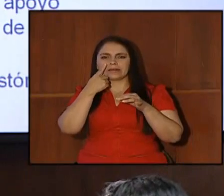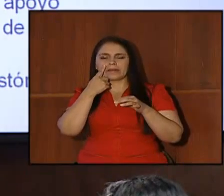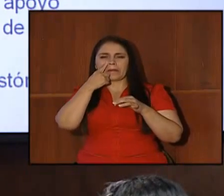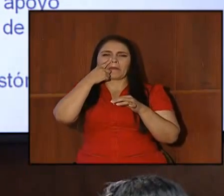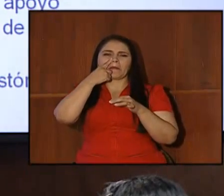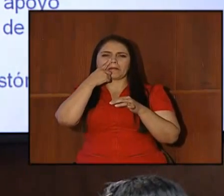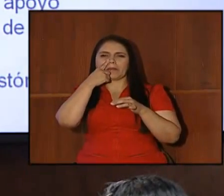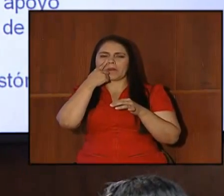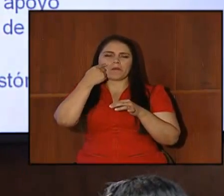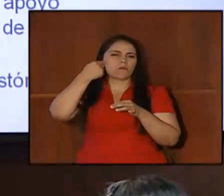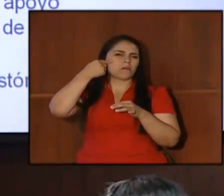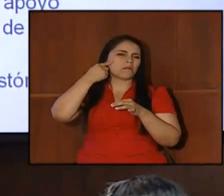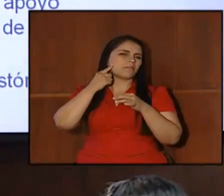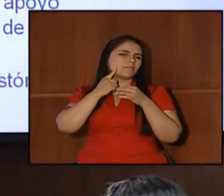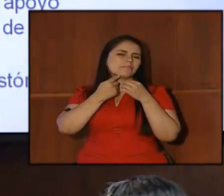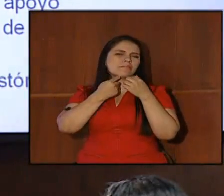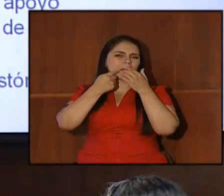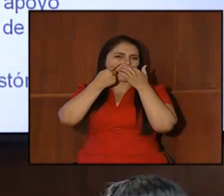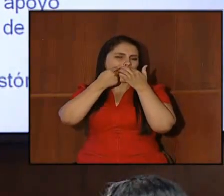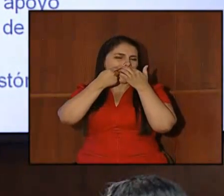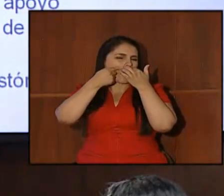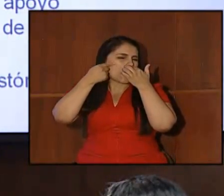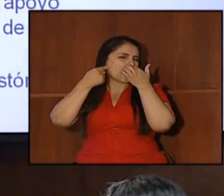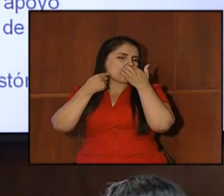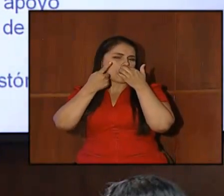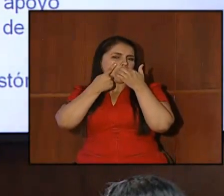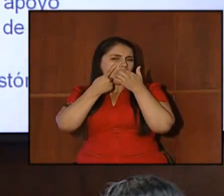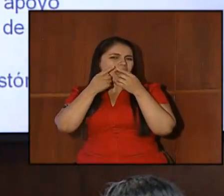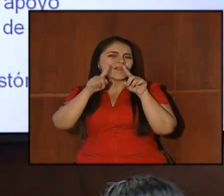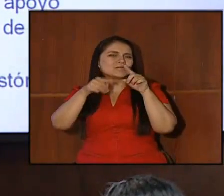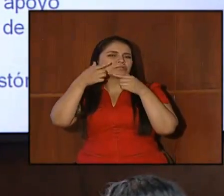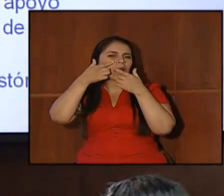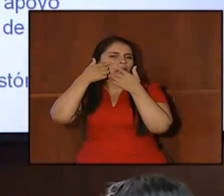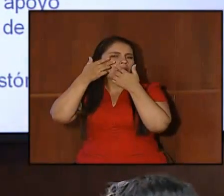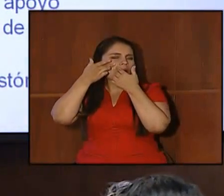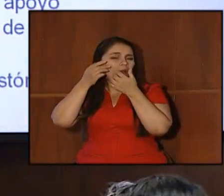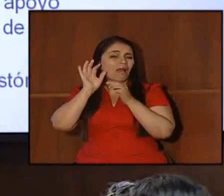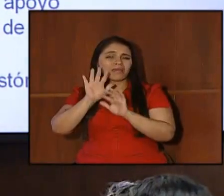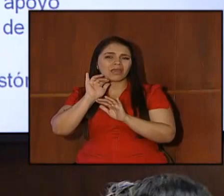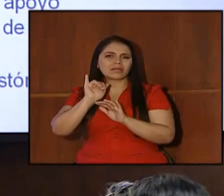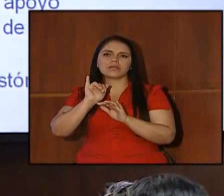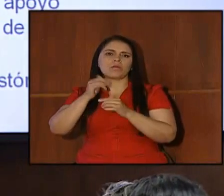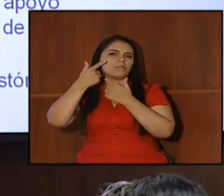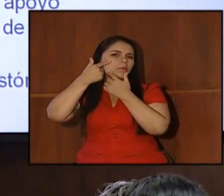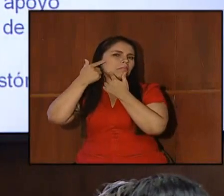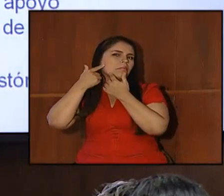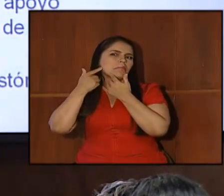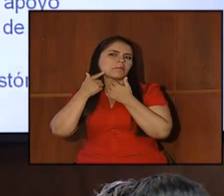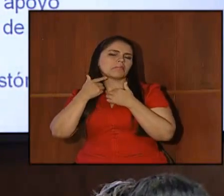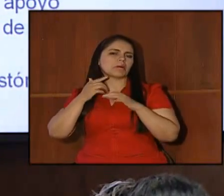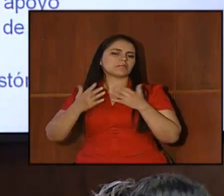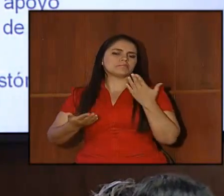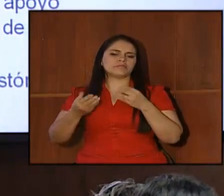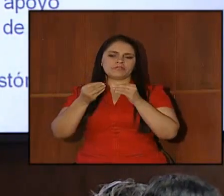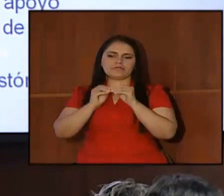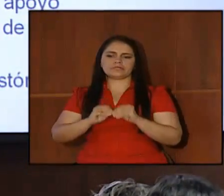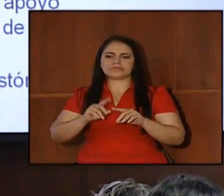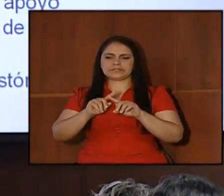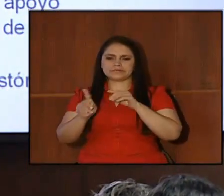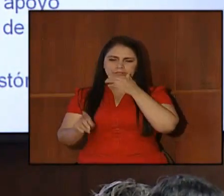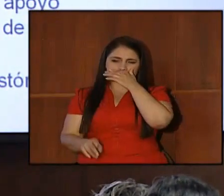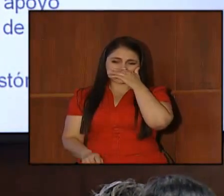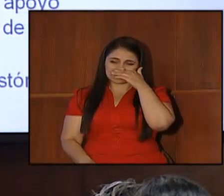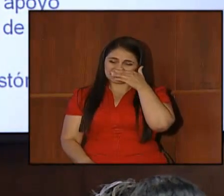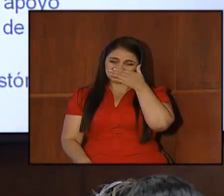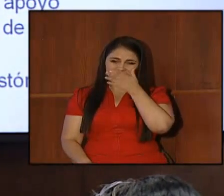para evitar úlceras, porque esa sonda puede causar úlceras por el tiempo que pase ahí apoyada. El paciente no debe permanecer